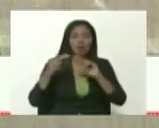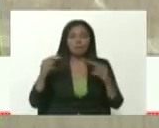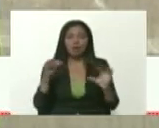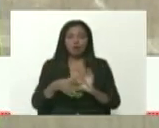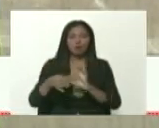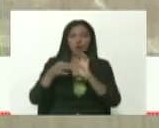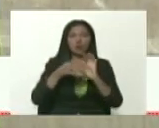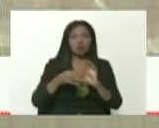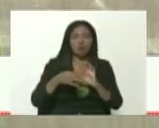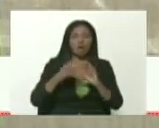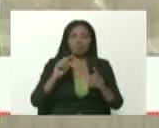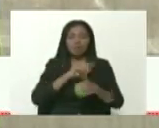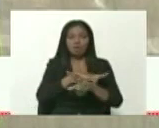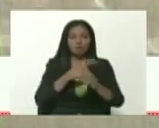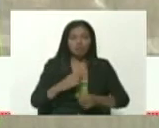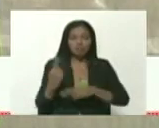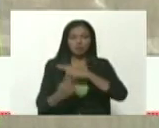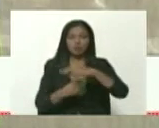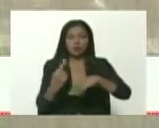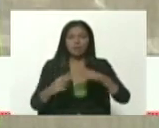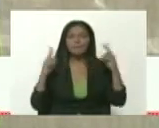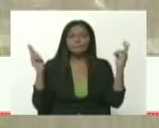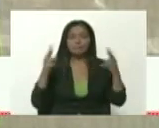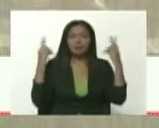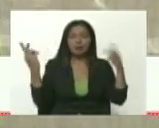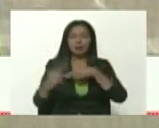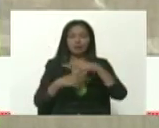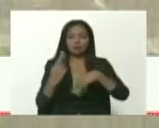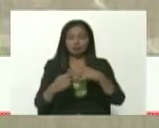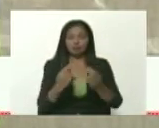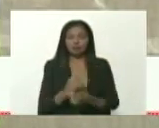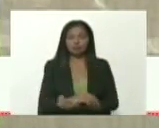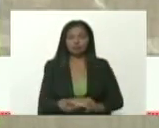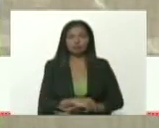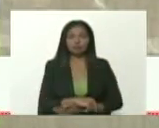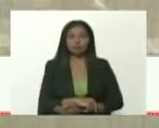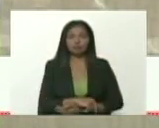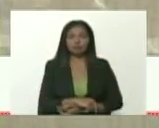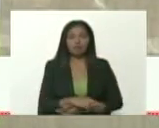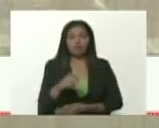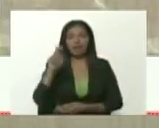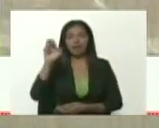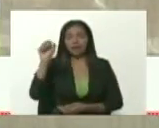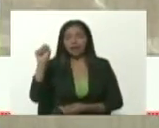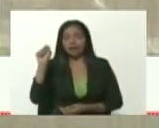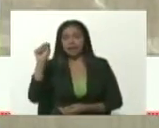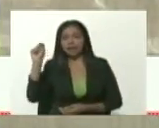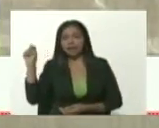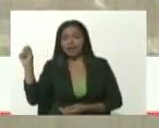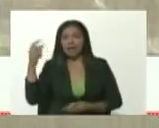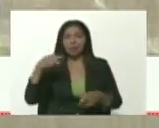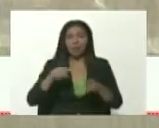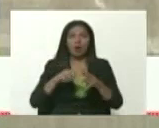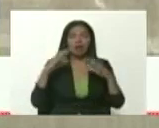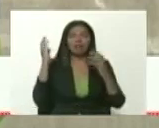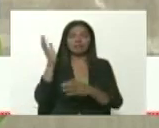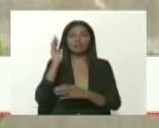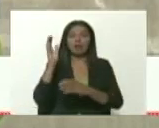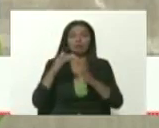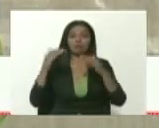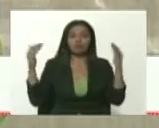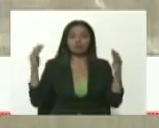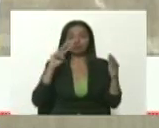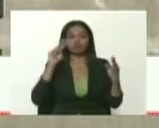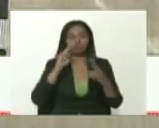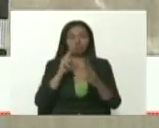de las fuerzas revolucionarias. ¡Viva la revolución y el RAS en acción! Asamblea más grande que nunca